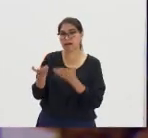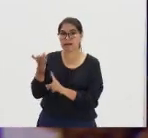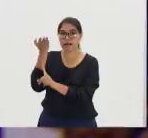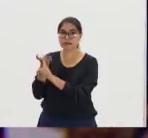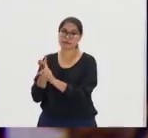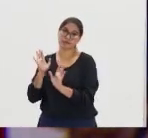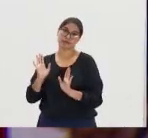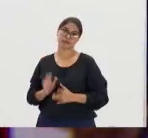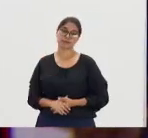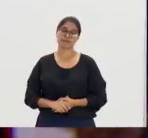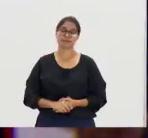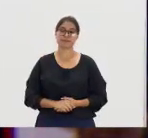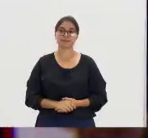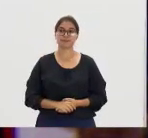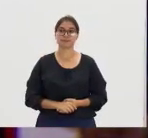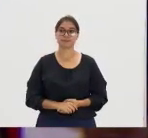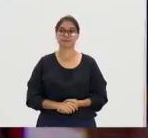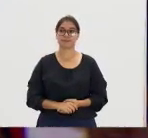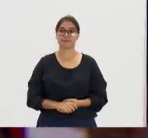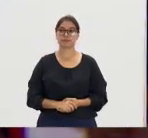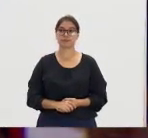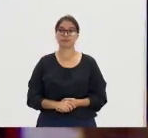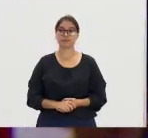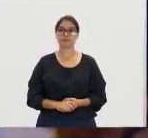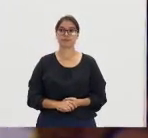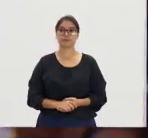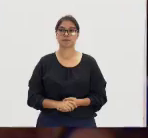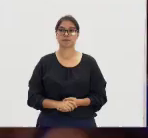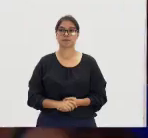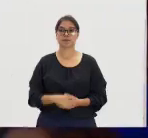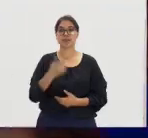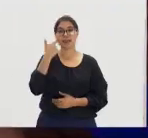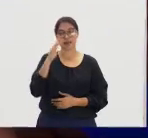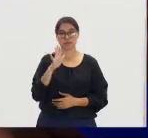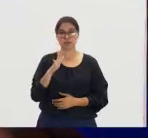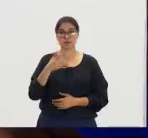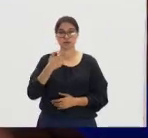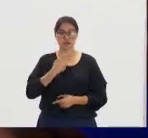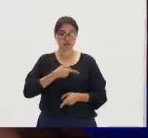punto. ¿Qué te ofrecieron por negar a Cristo?